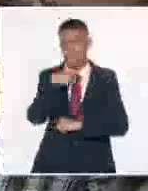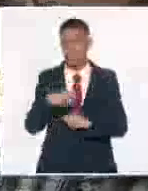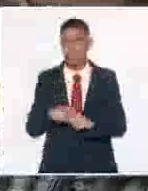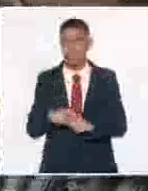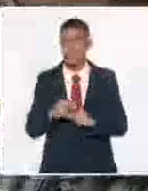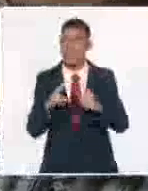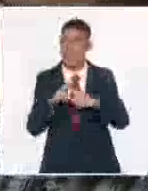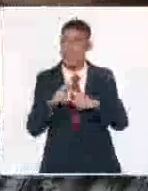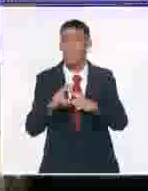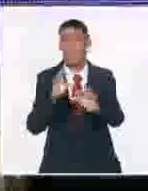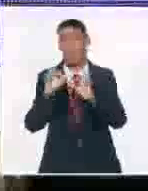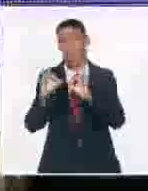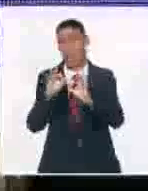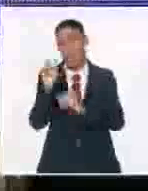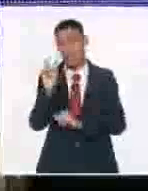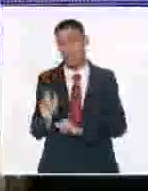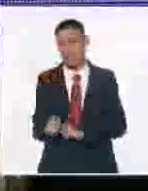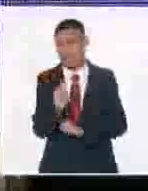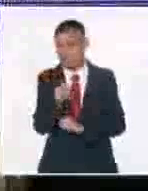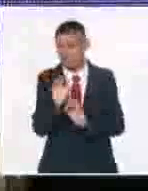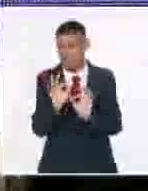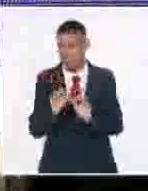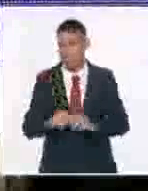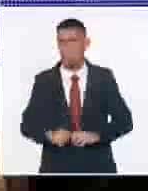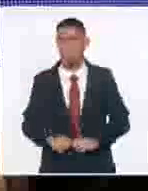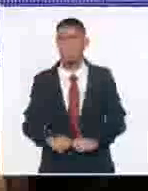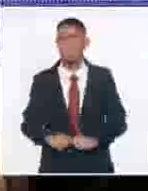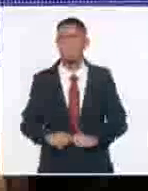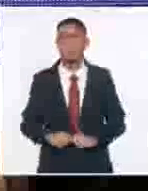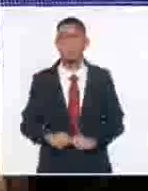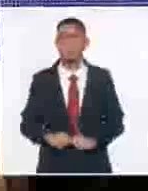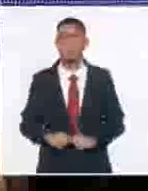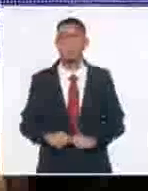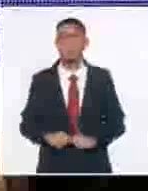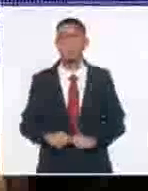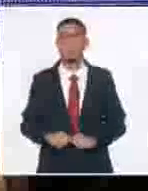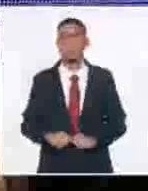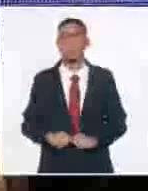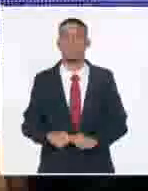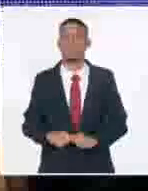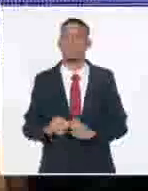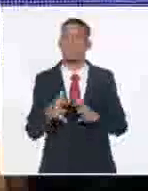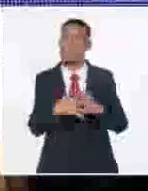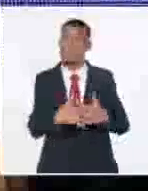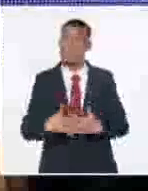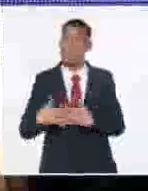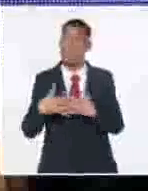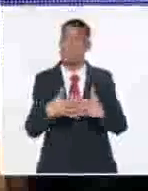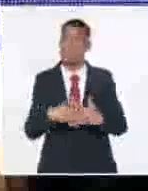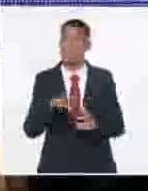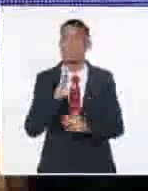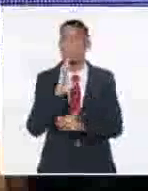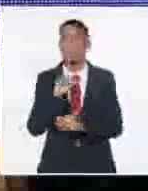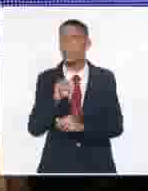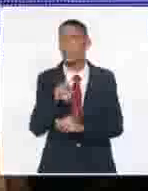de civiles. Utilizó el pretexto de que era